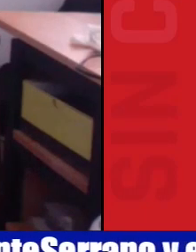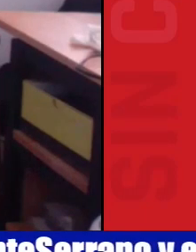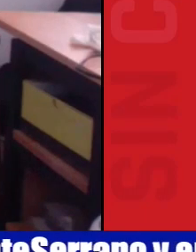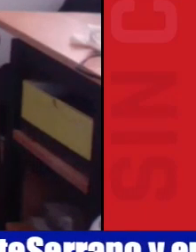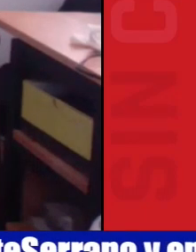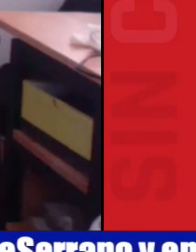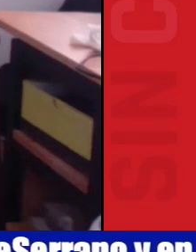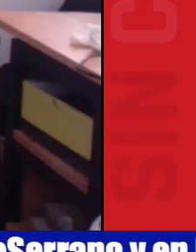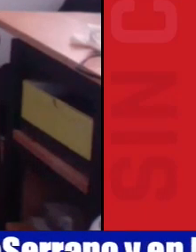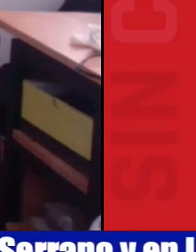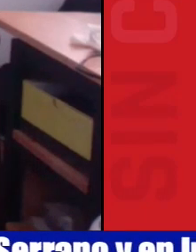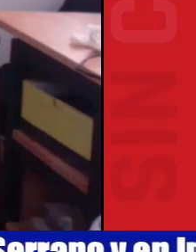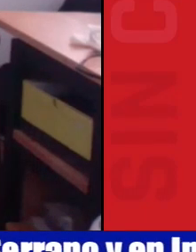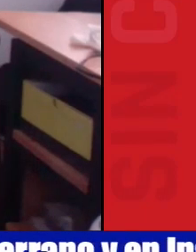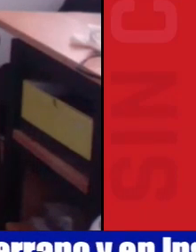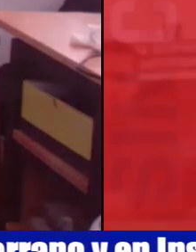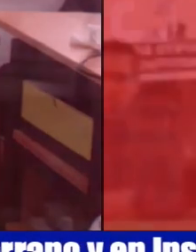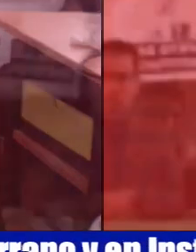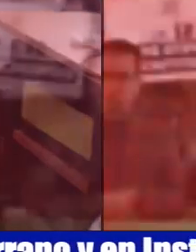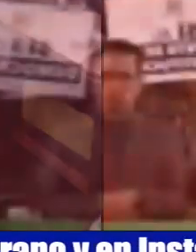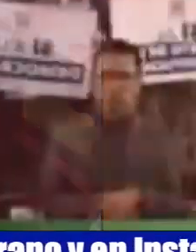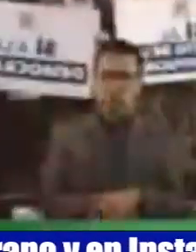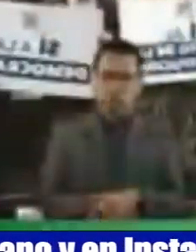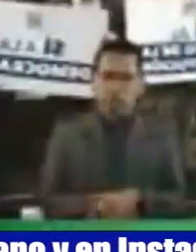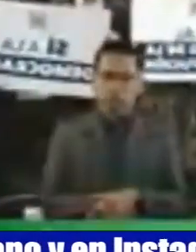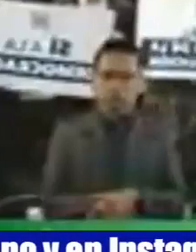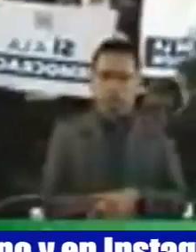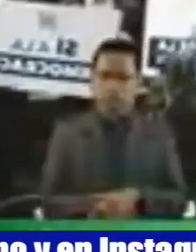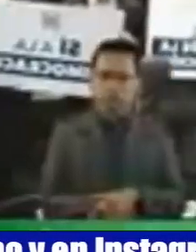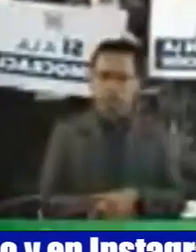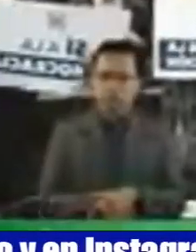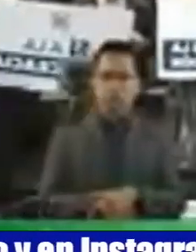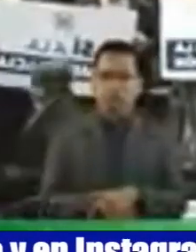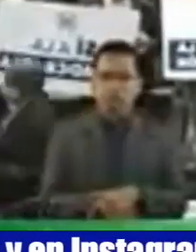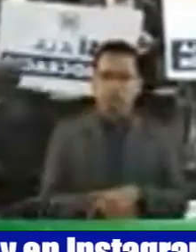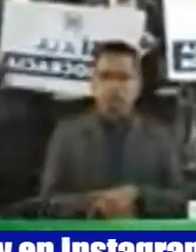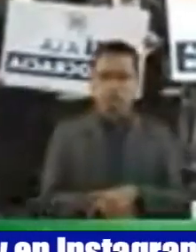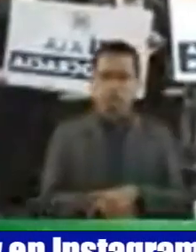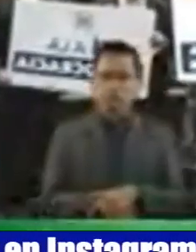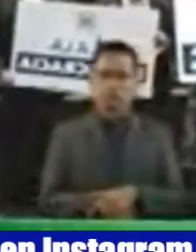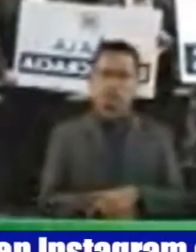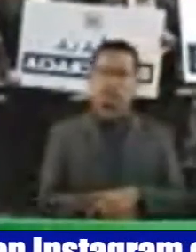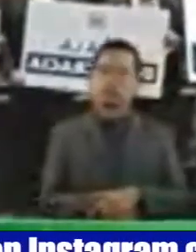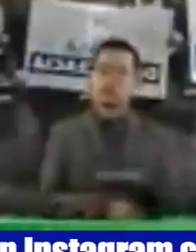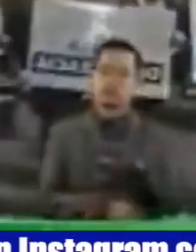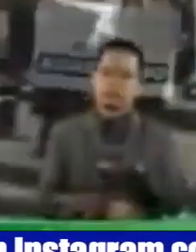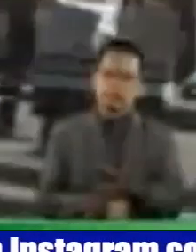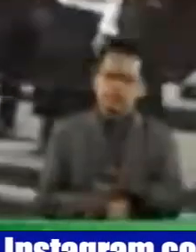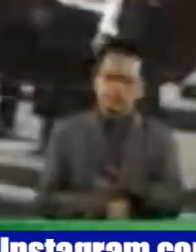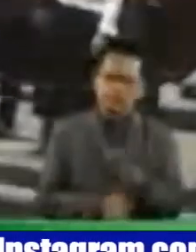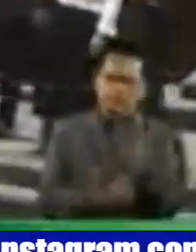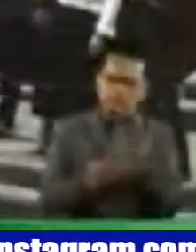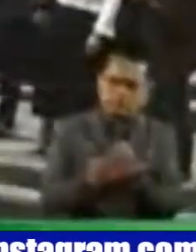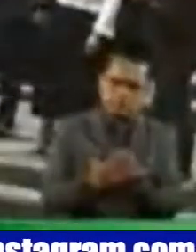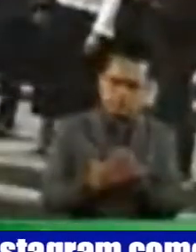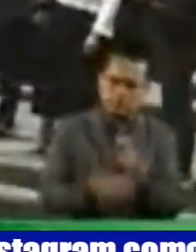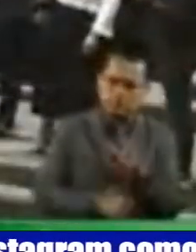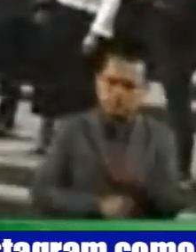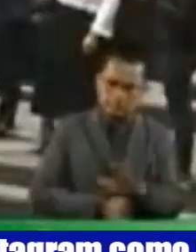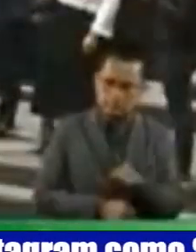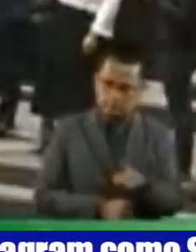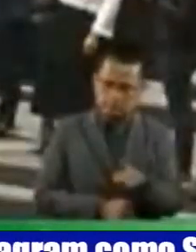es increíble, es el mundo al revés, ¿no? Y realmente lo que te muestra esto, pues, es la mezquindad y la